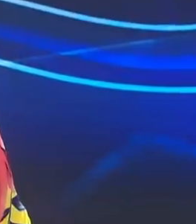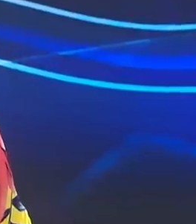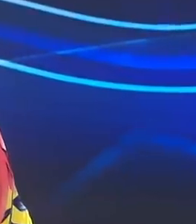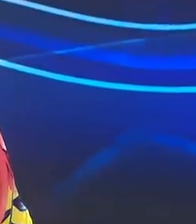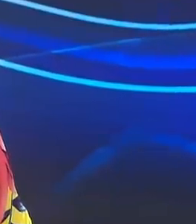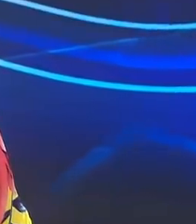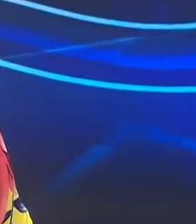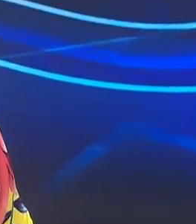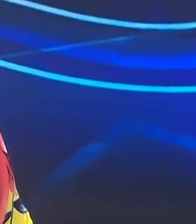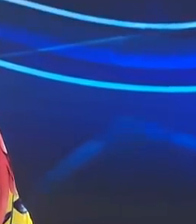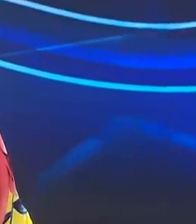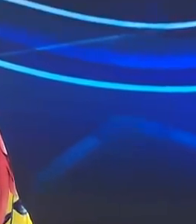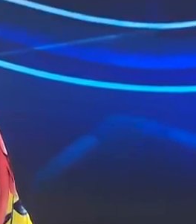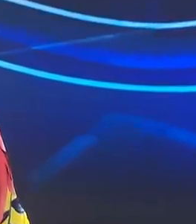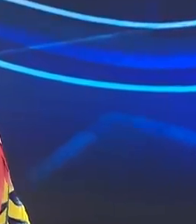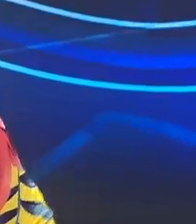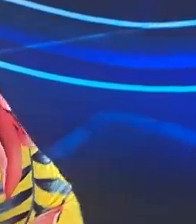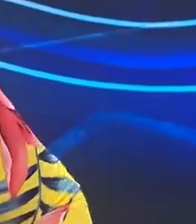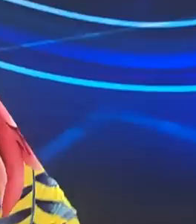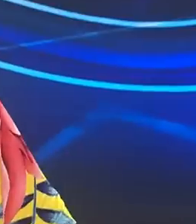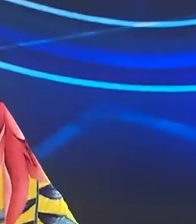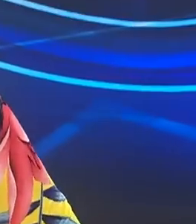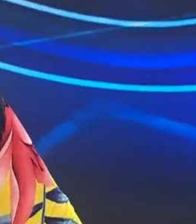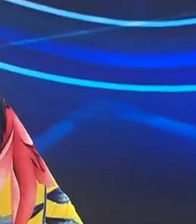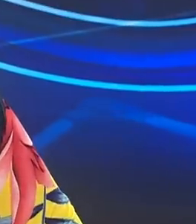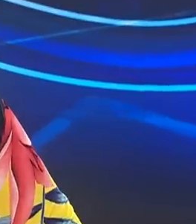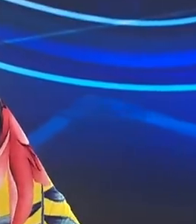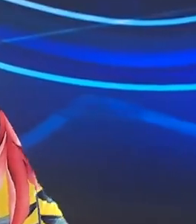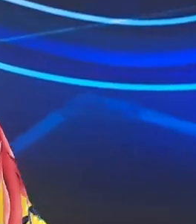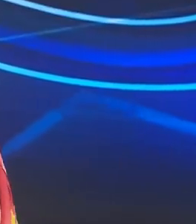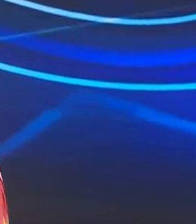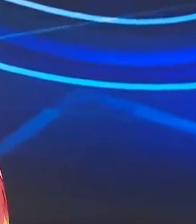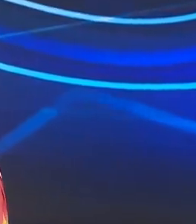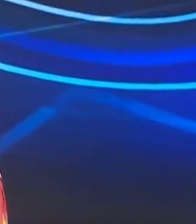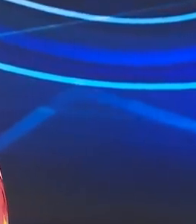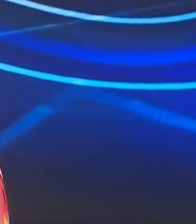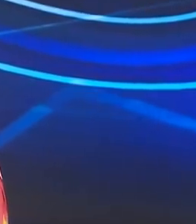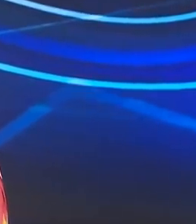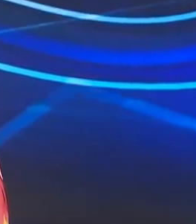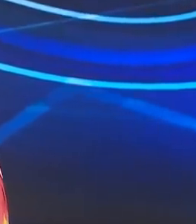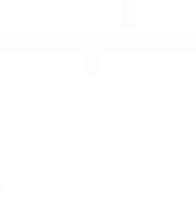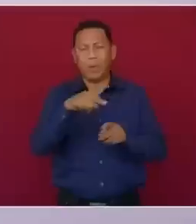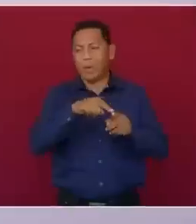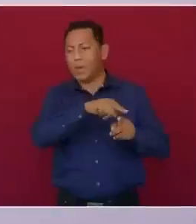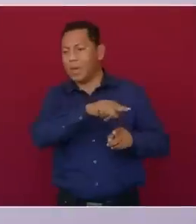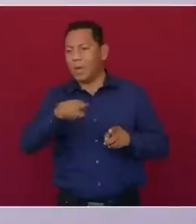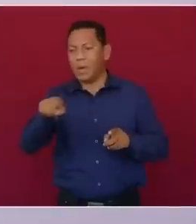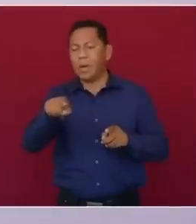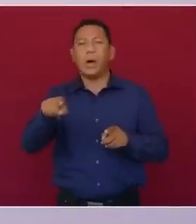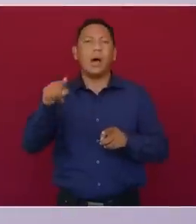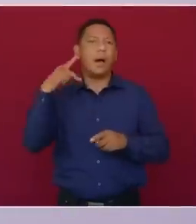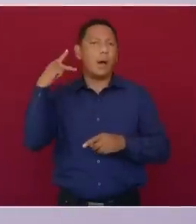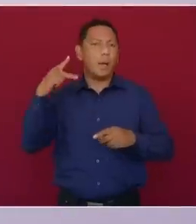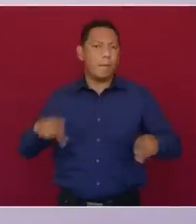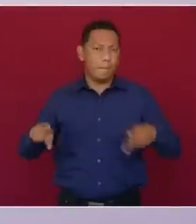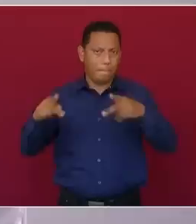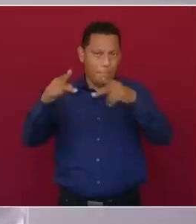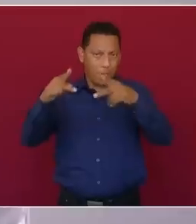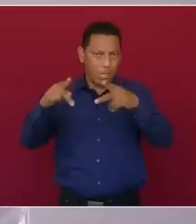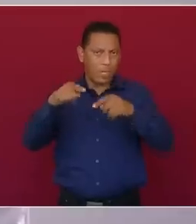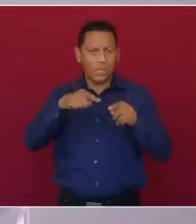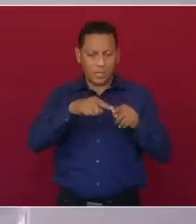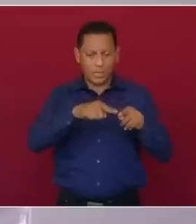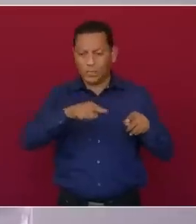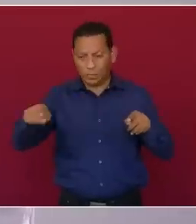Vámonos directito a Paraíso, Tabasco. Ahí está el presidente de México, Andrés Manuel López Obrador, en la inauguración de la